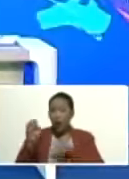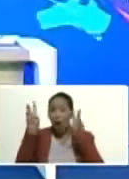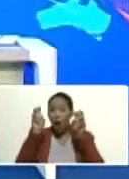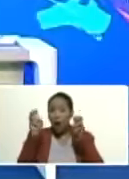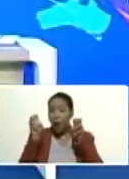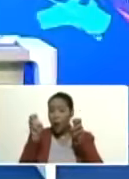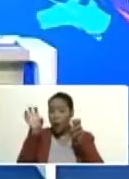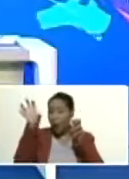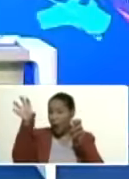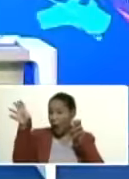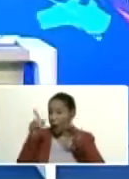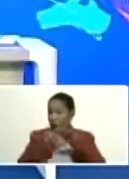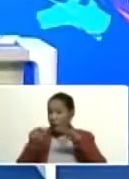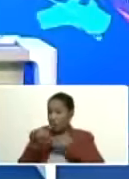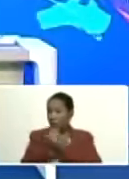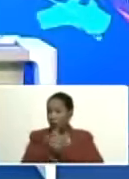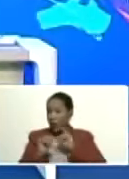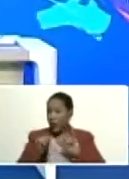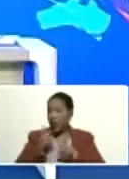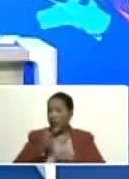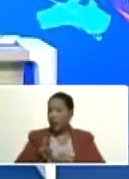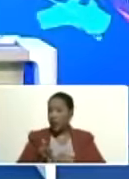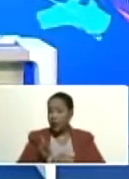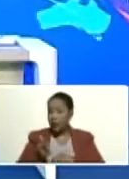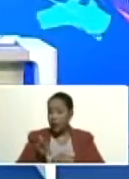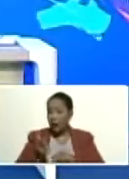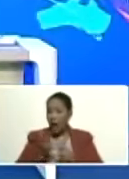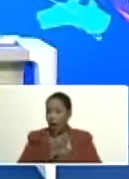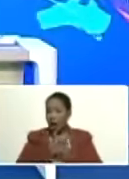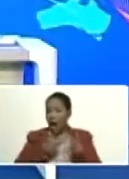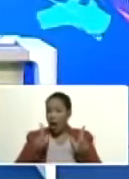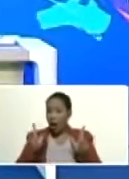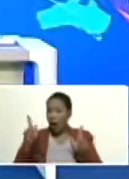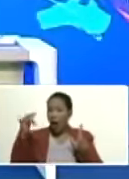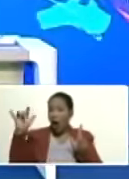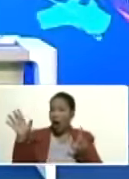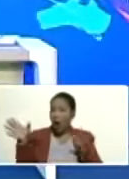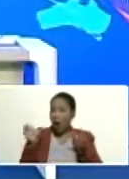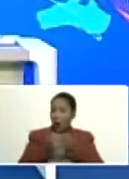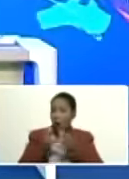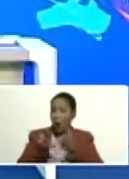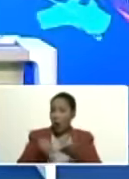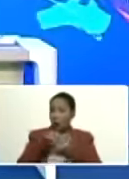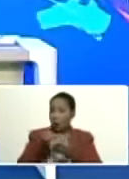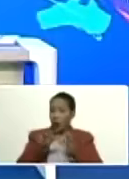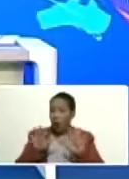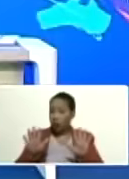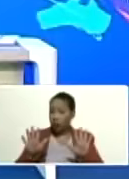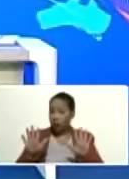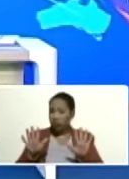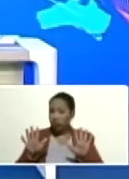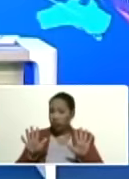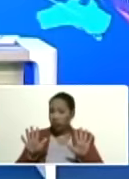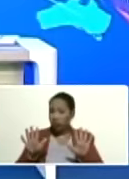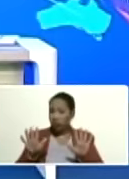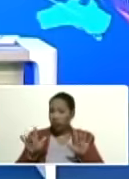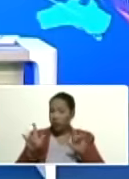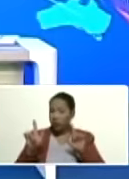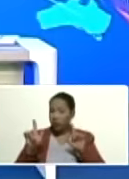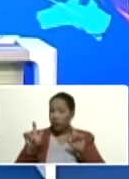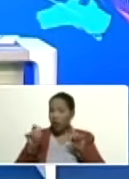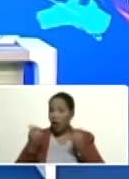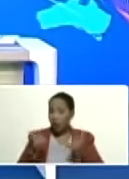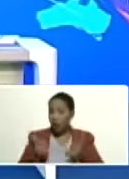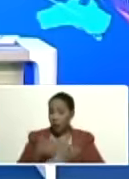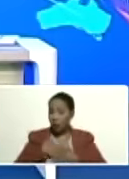independiente de Guyana, desea manifestar el júbilo que embarga la colectividad nacional. De conformidad